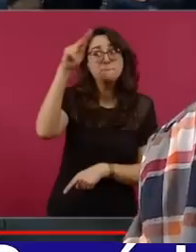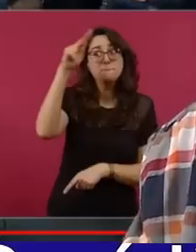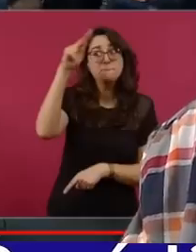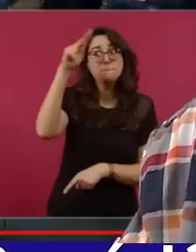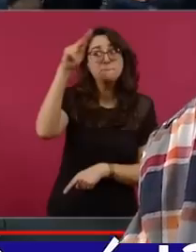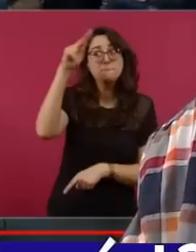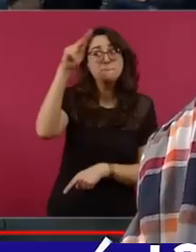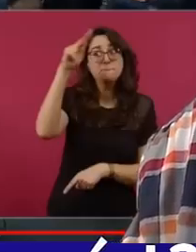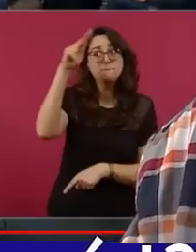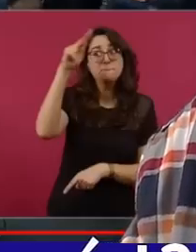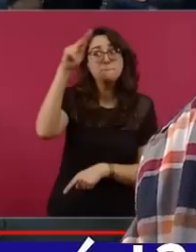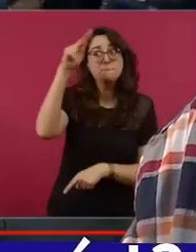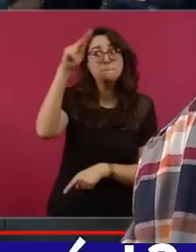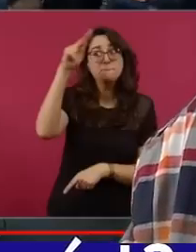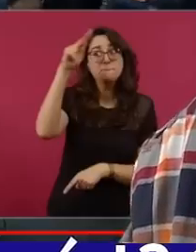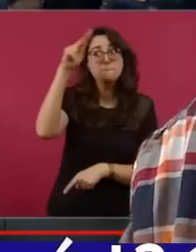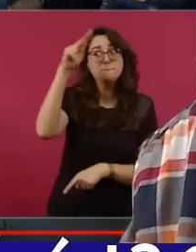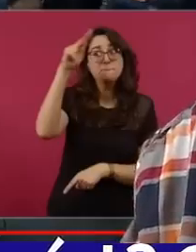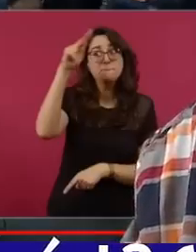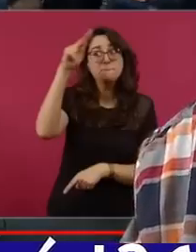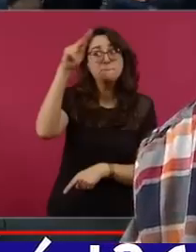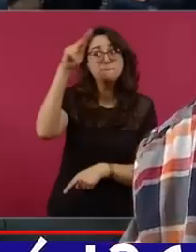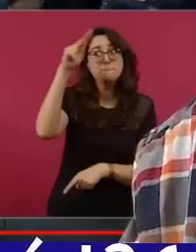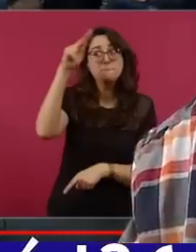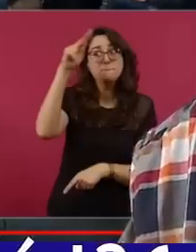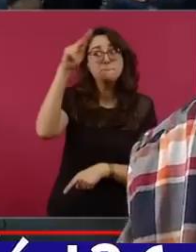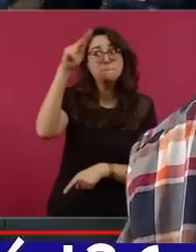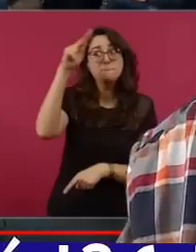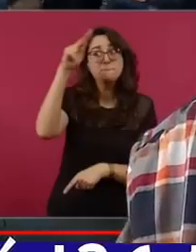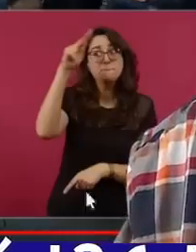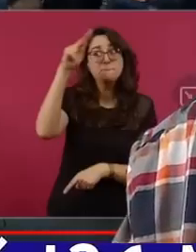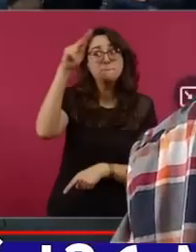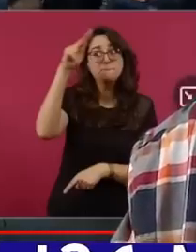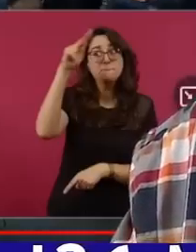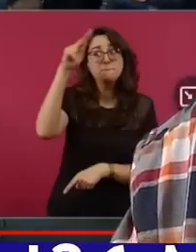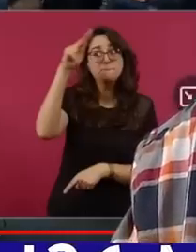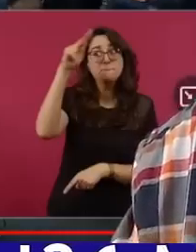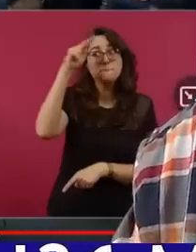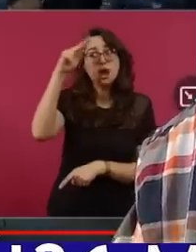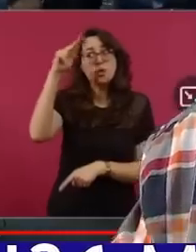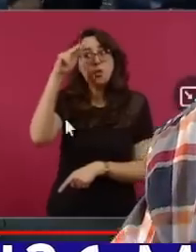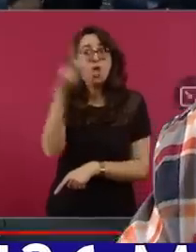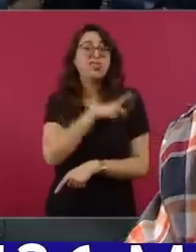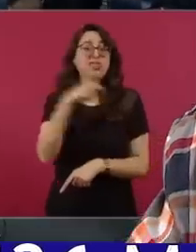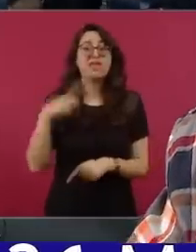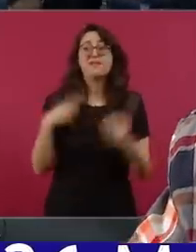un presidente extranjero sepa más de la política peruana que los propios peruanos.